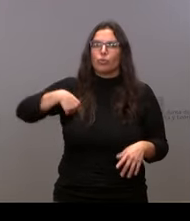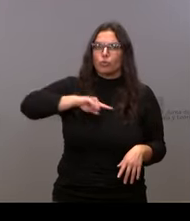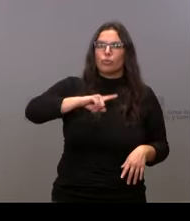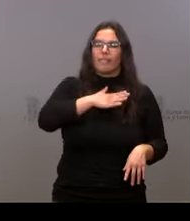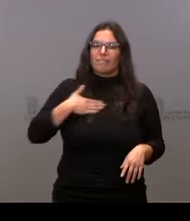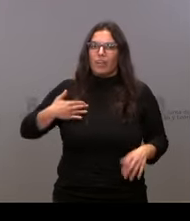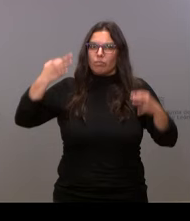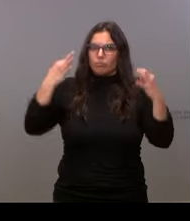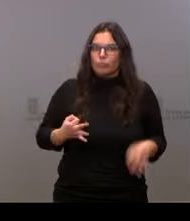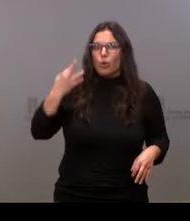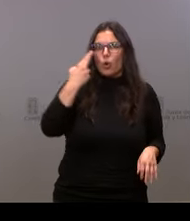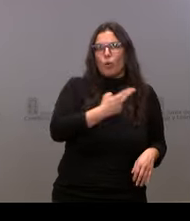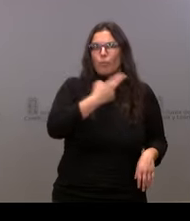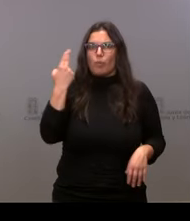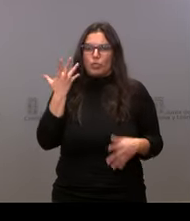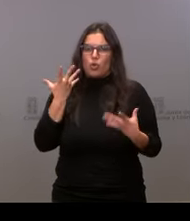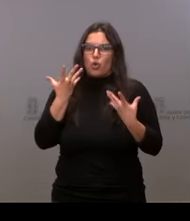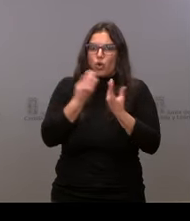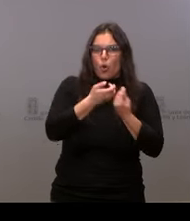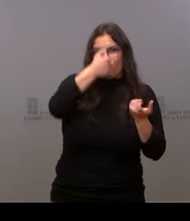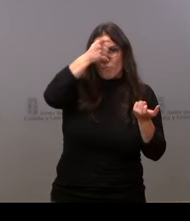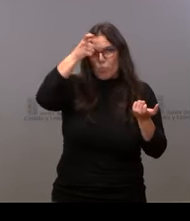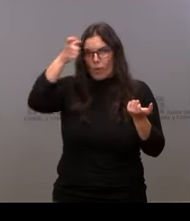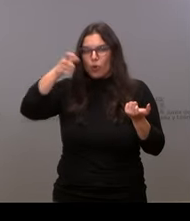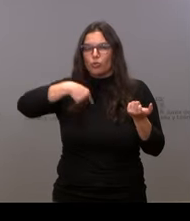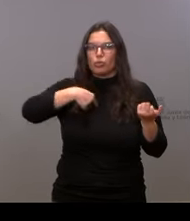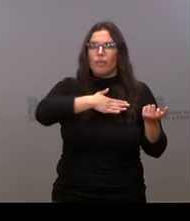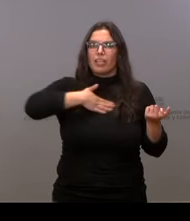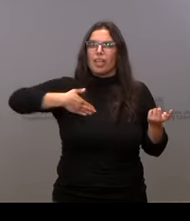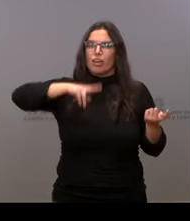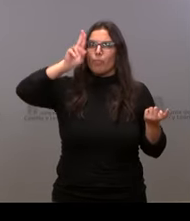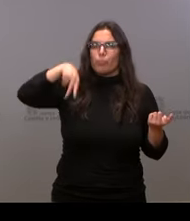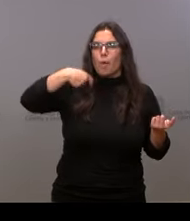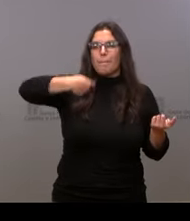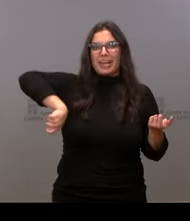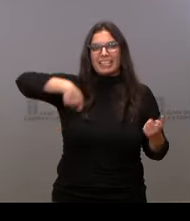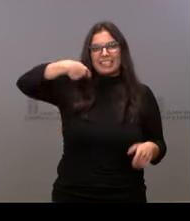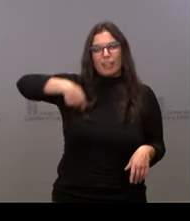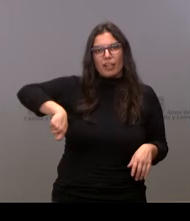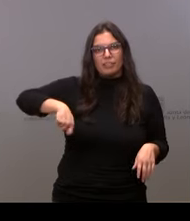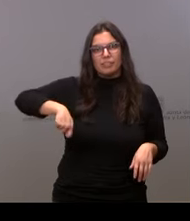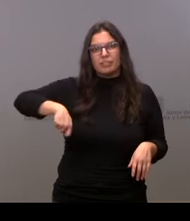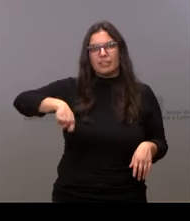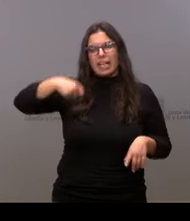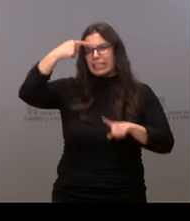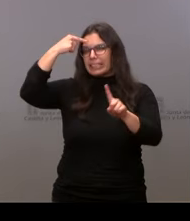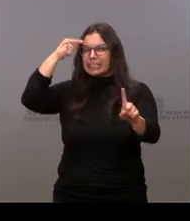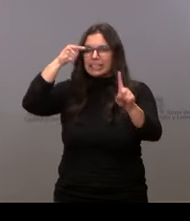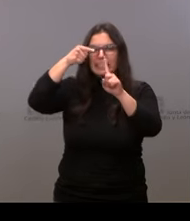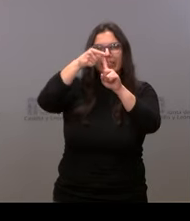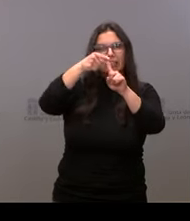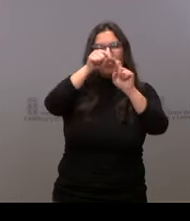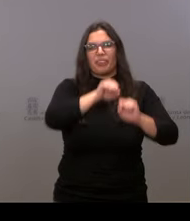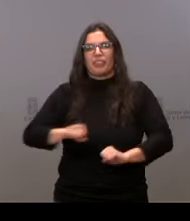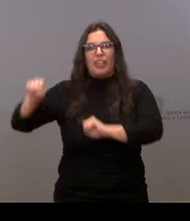con el mundo rural voy a ser el presidente que tiene por bandera la defensa del